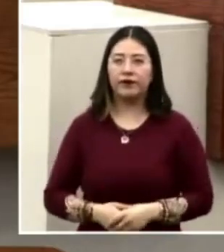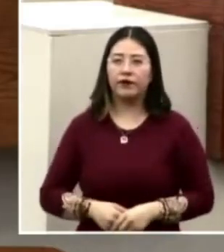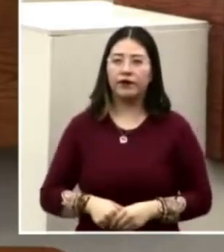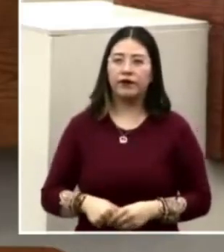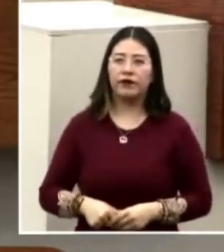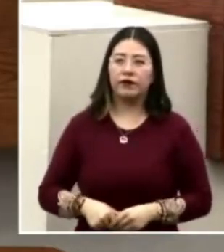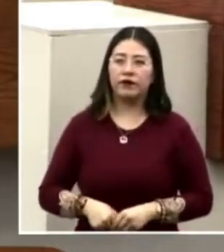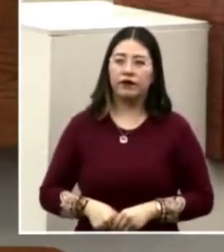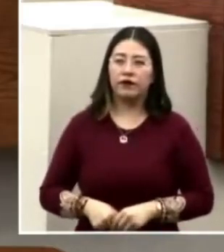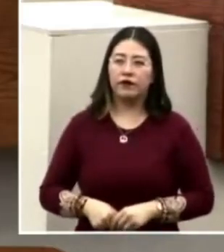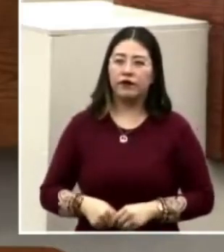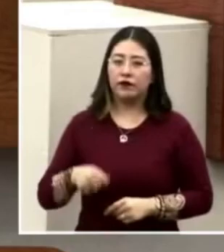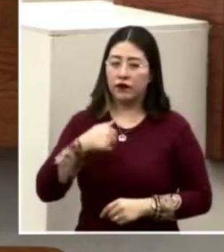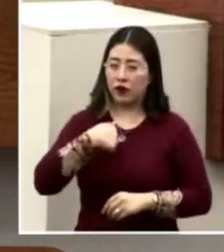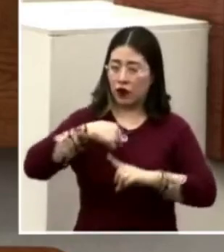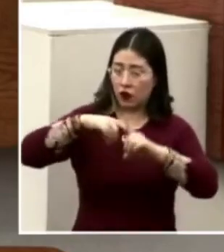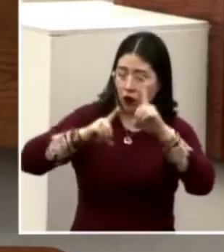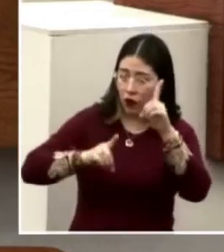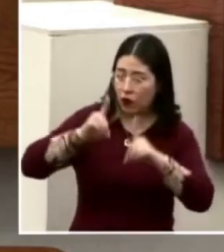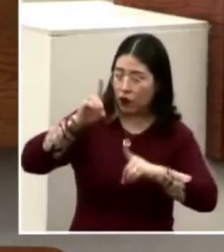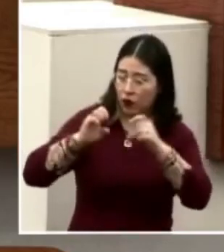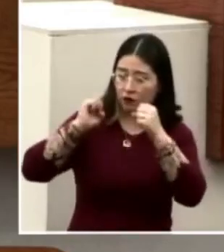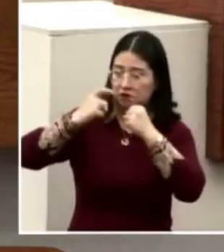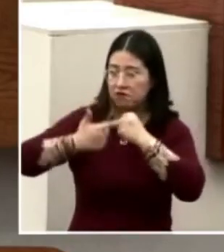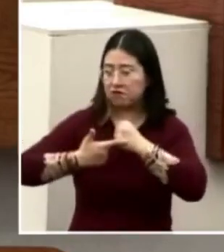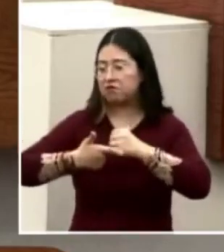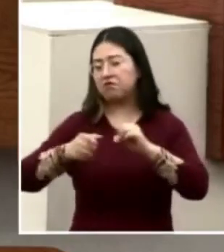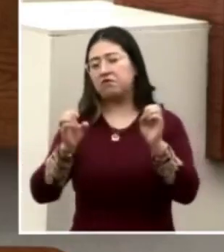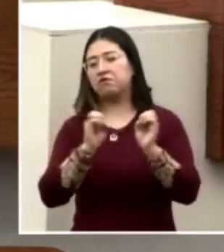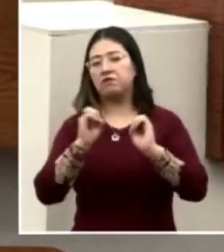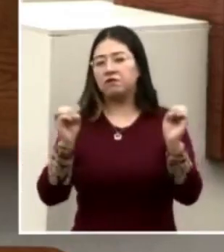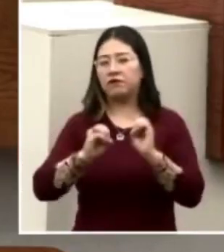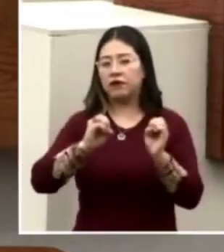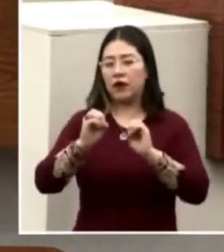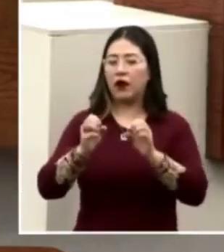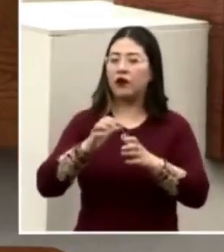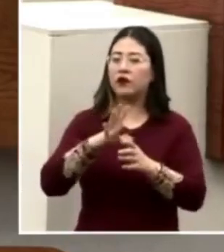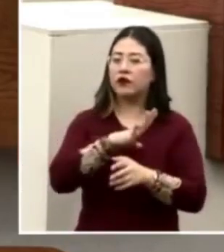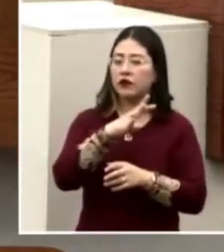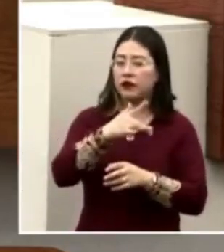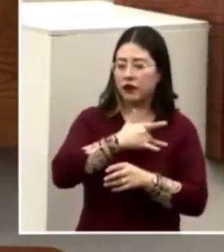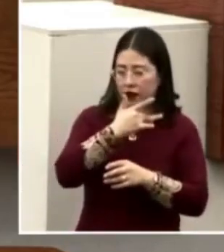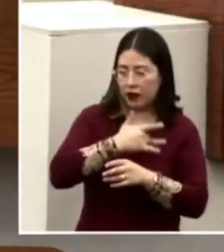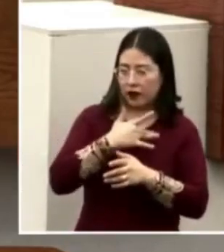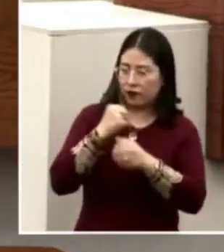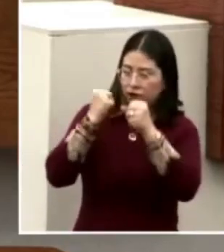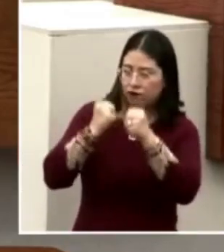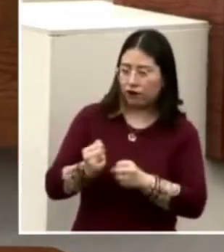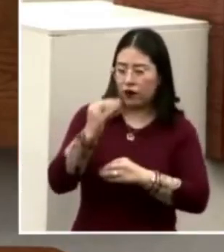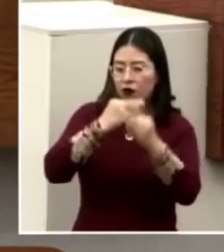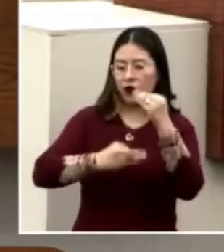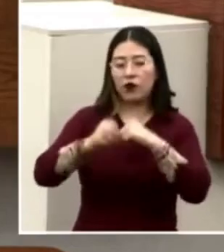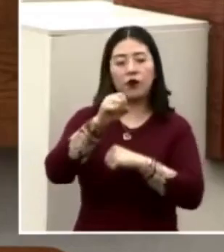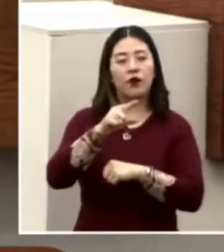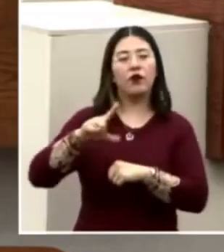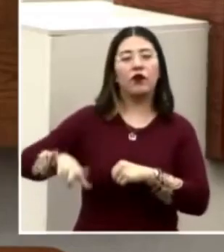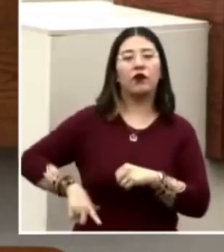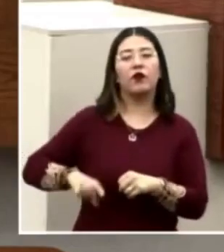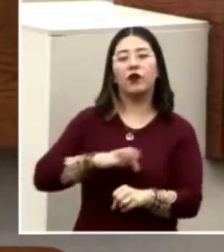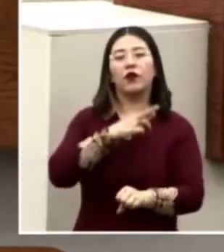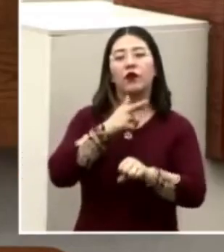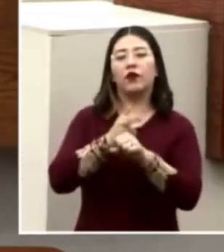tengo ninguna duda que todo ese desierto por el que el gobernador